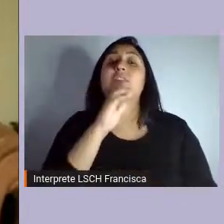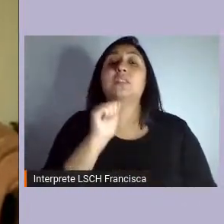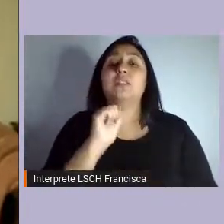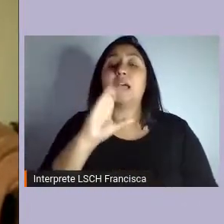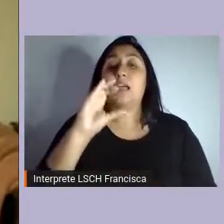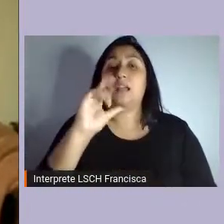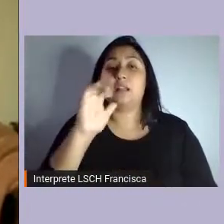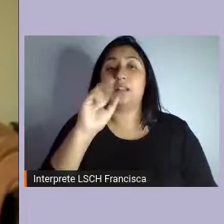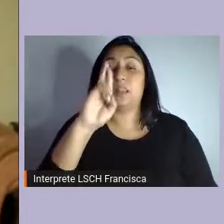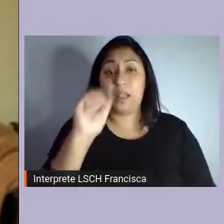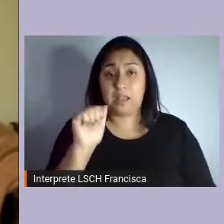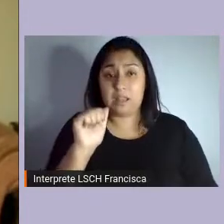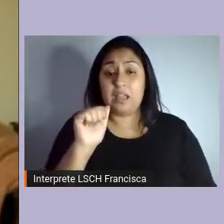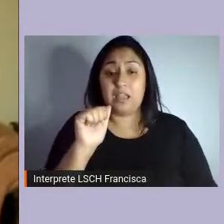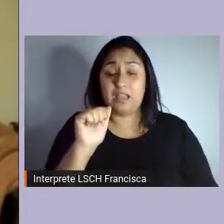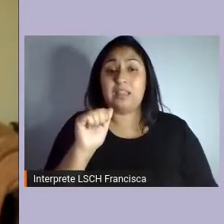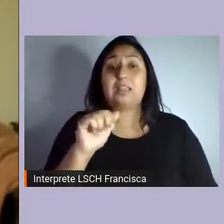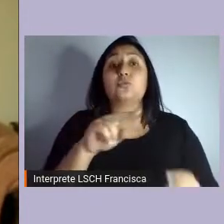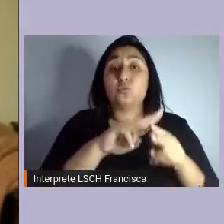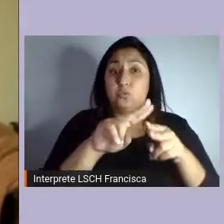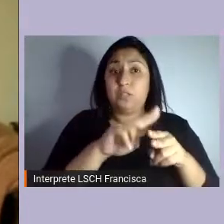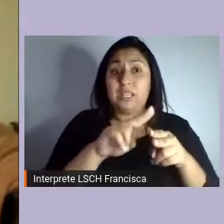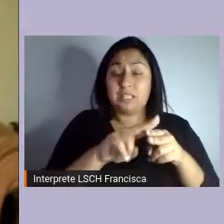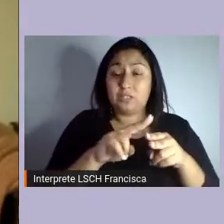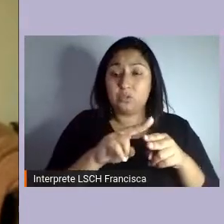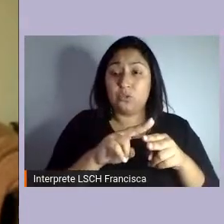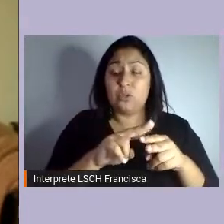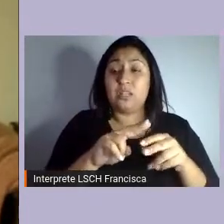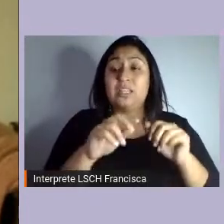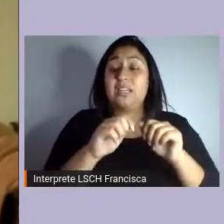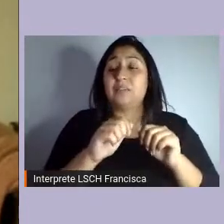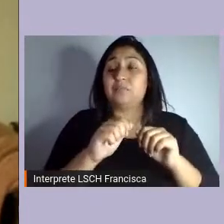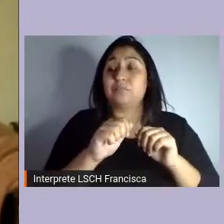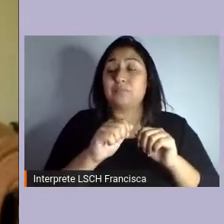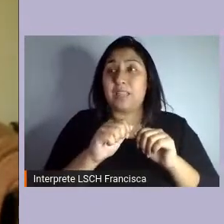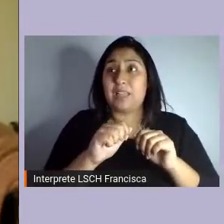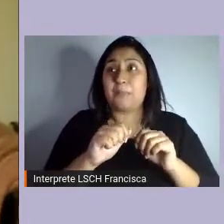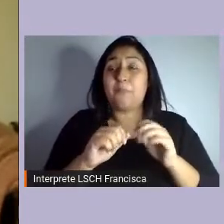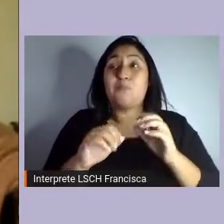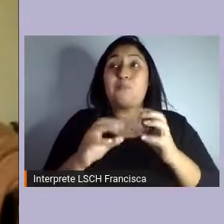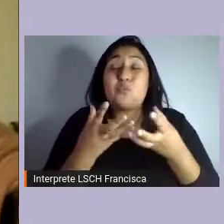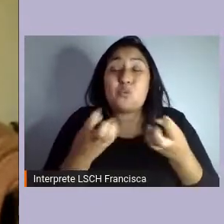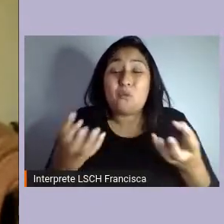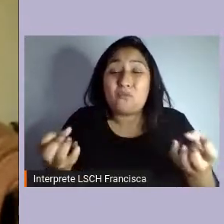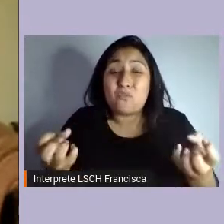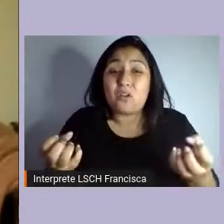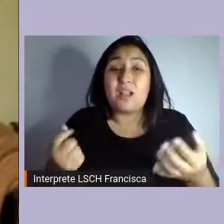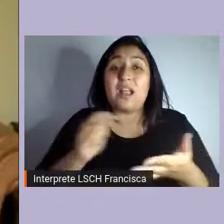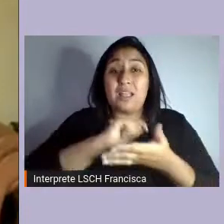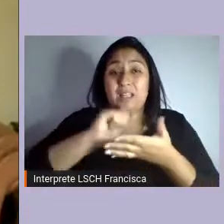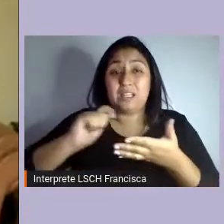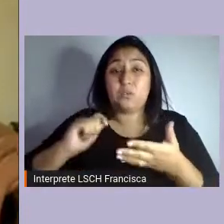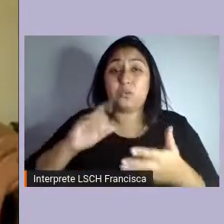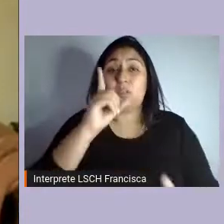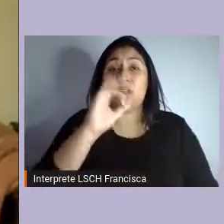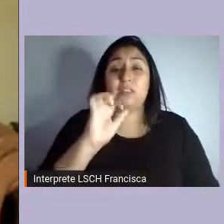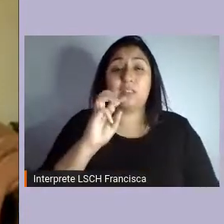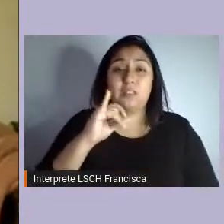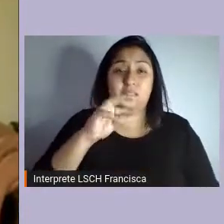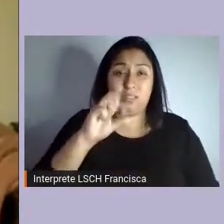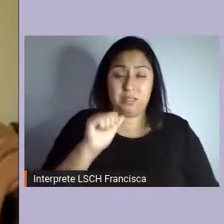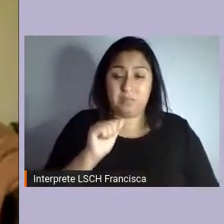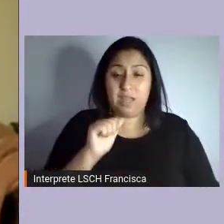muy potentemente la escritura de la décima. Y ella, el yo de Violeta está muy desamparado con esta